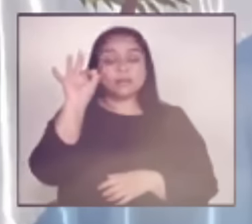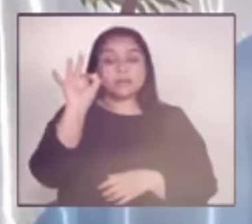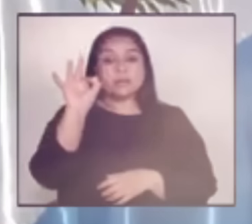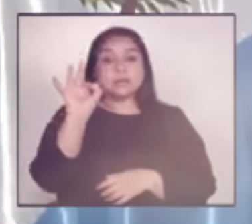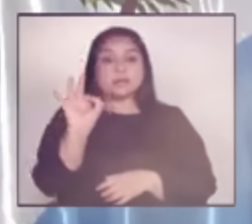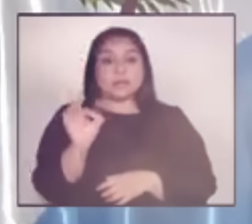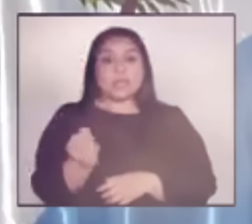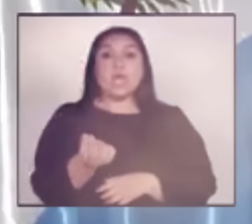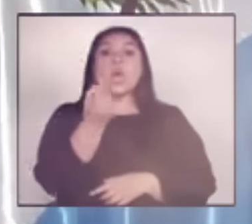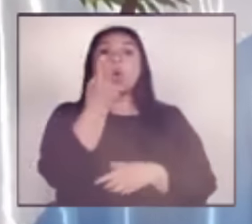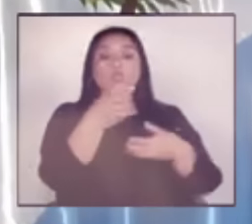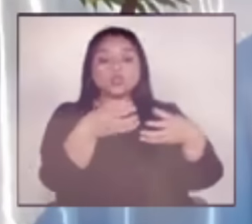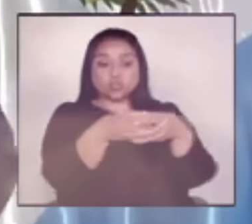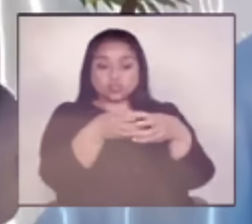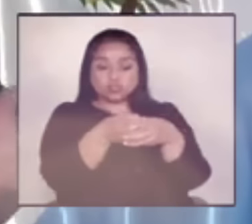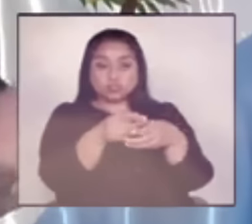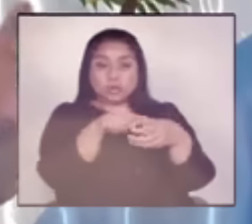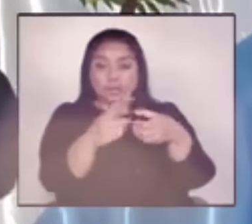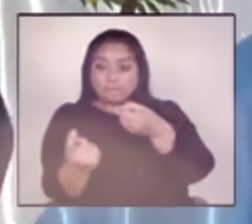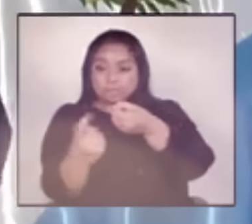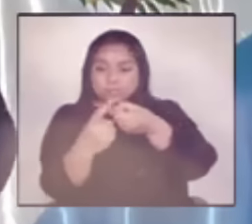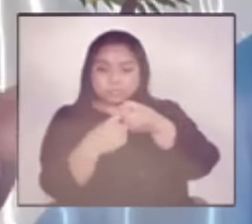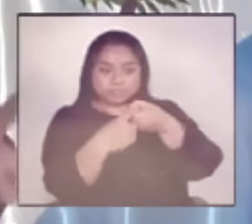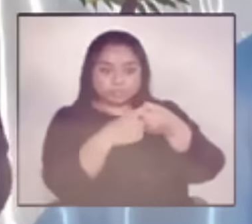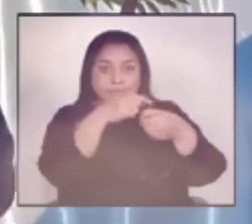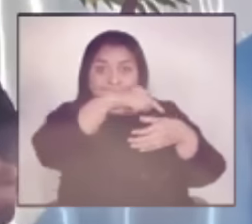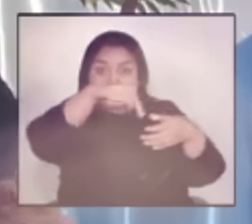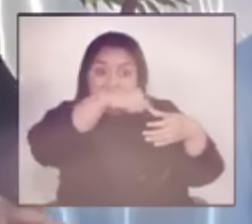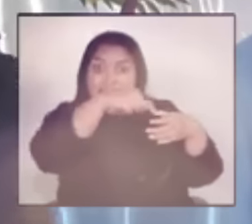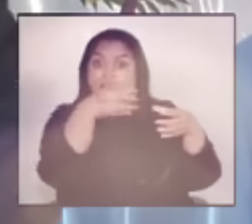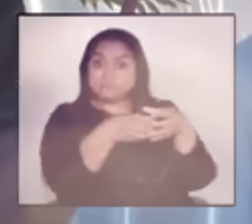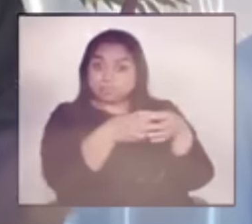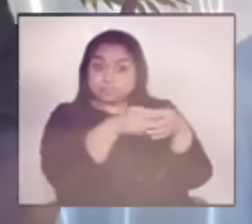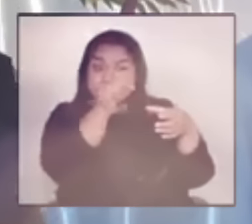una comisión que reciba los expedientes que va a enviar la población.